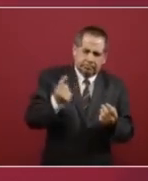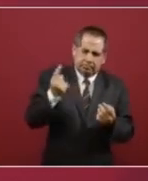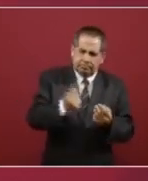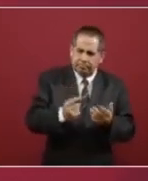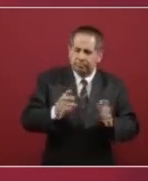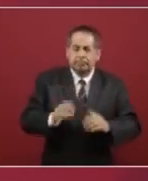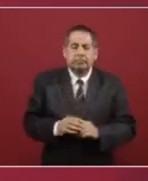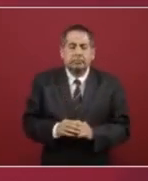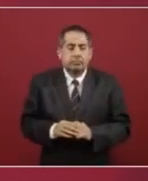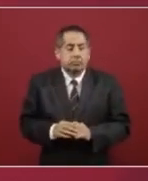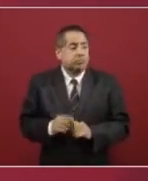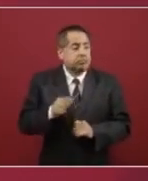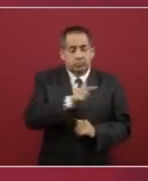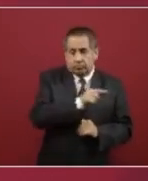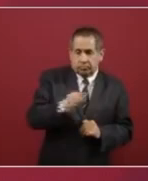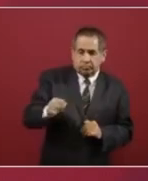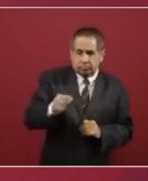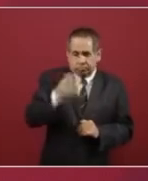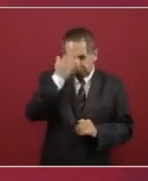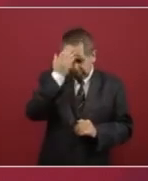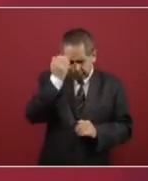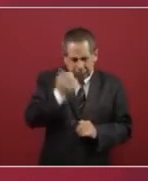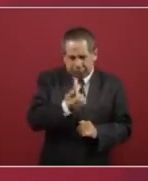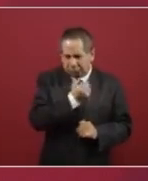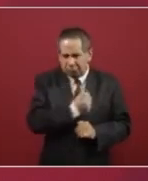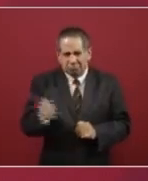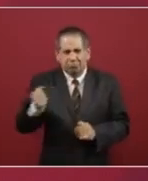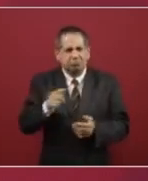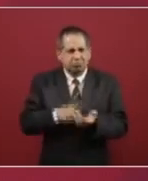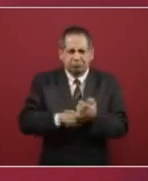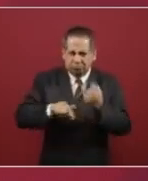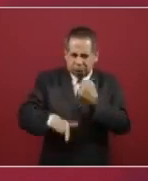Son muy buenos los 12,